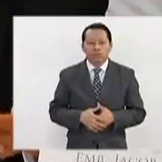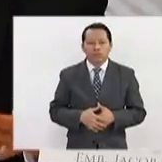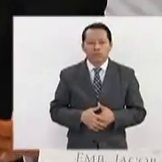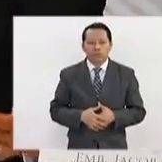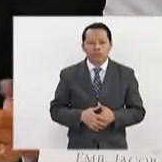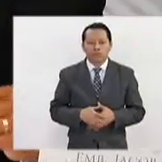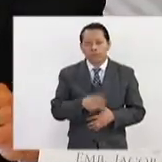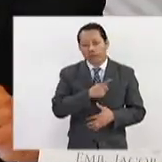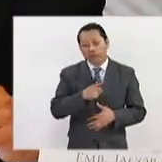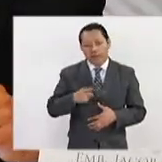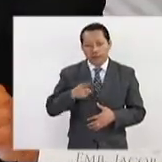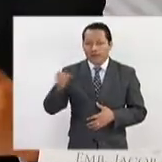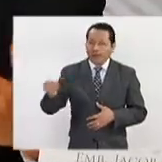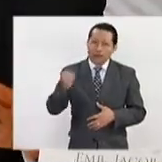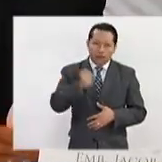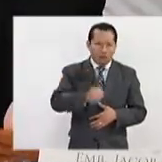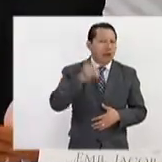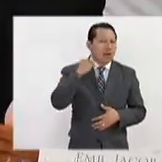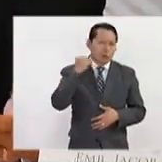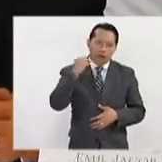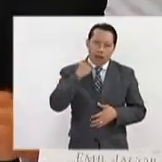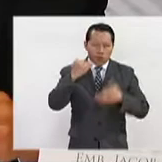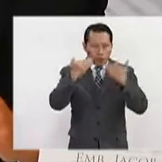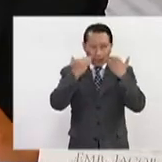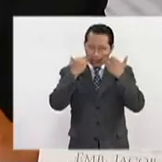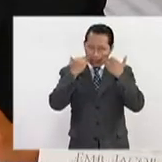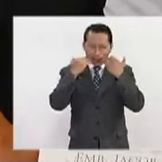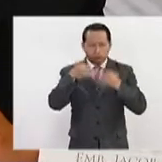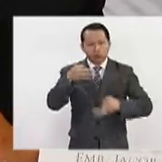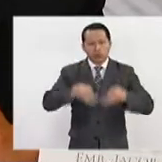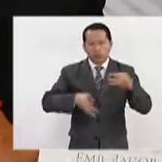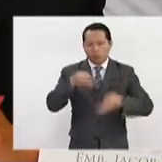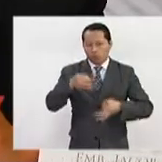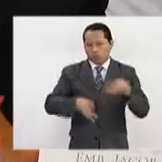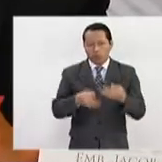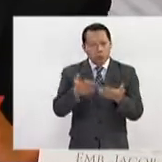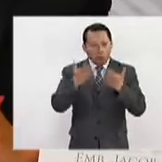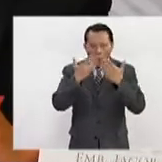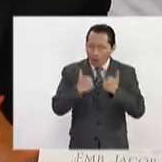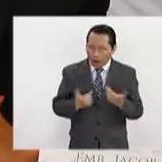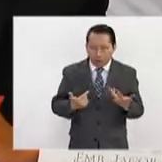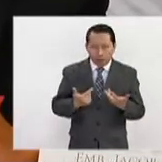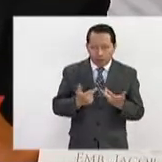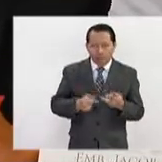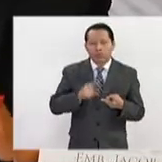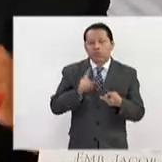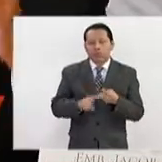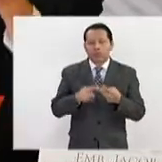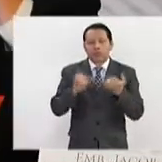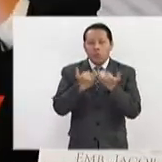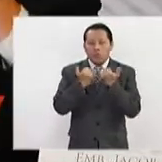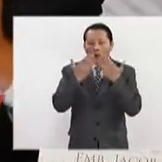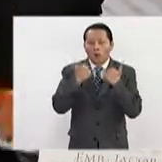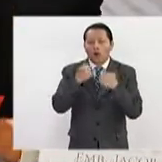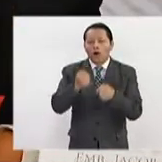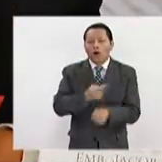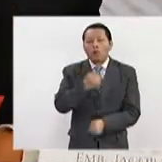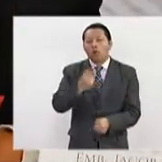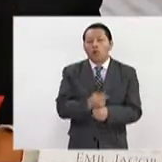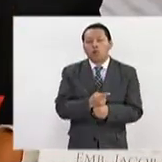Debería haber asignado a un abogado que estuviera presente en el juicio, ni tampoco se le dio la oportunidad